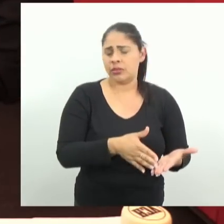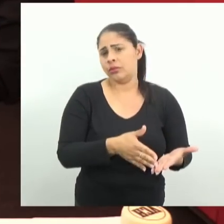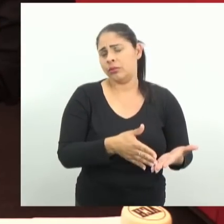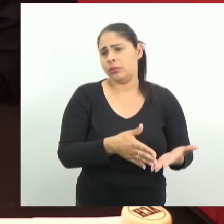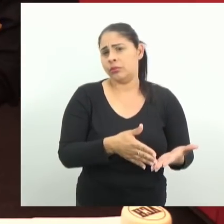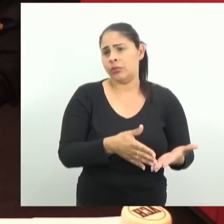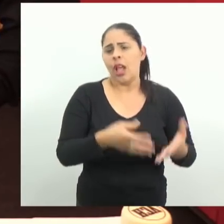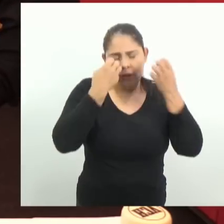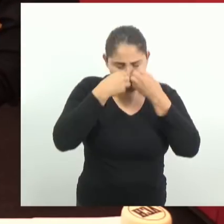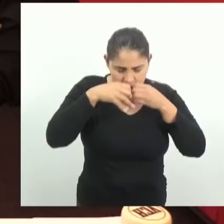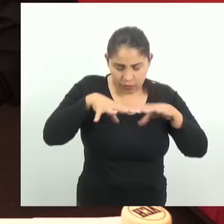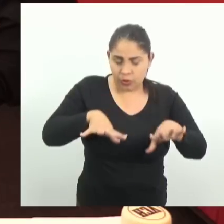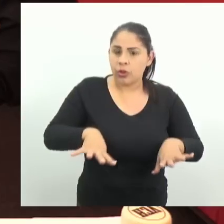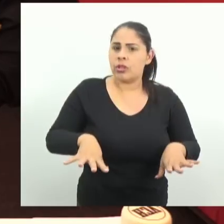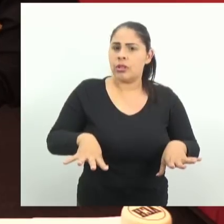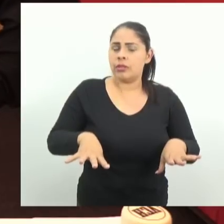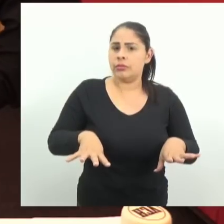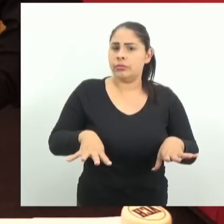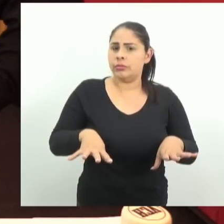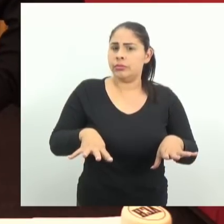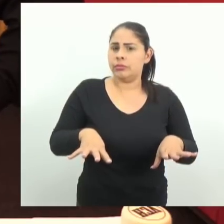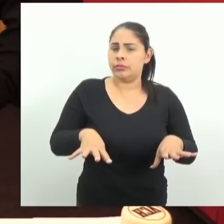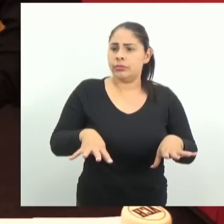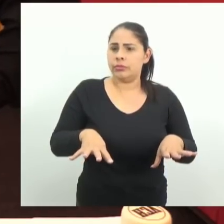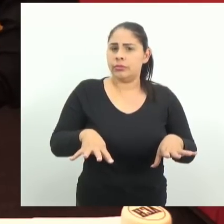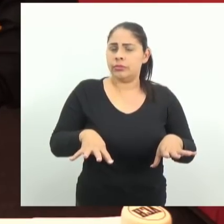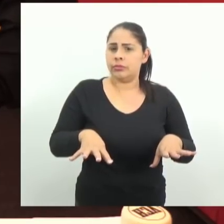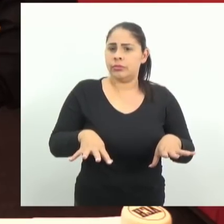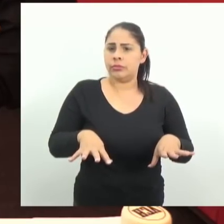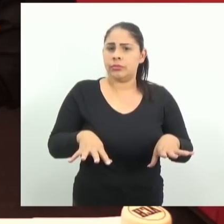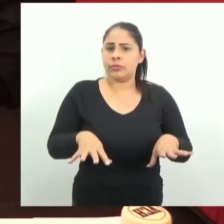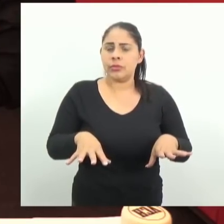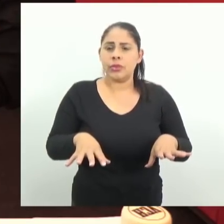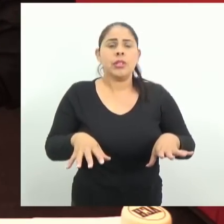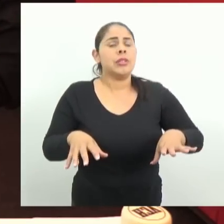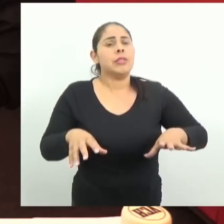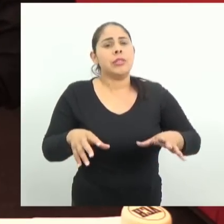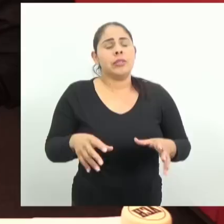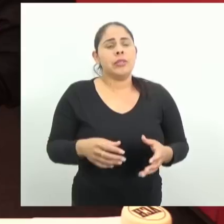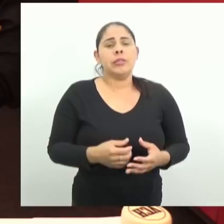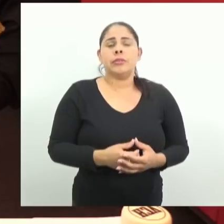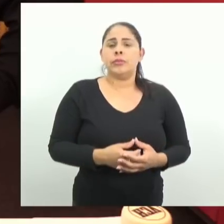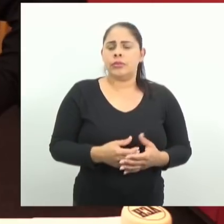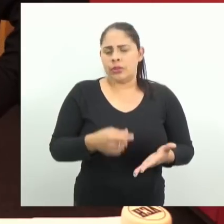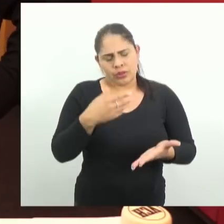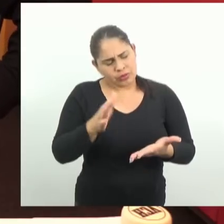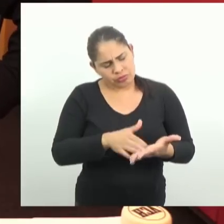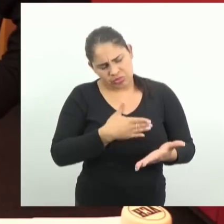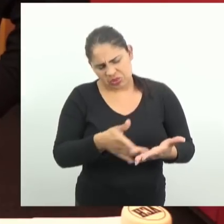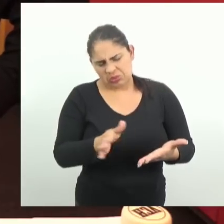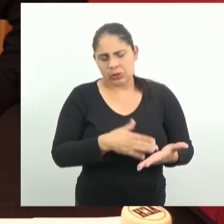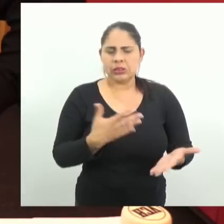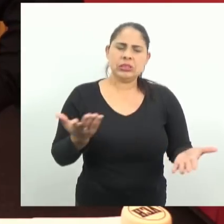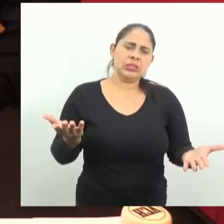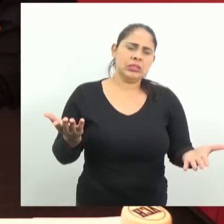cierta historia, tuvimos que, sea de William Shakespeare, allí nosotros en Alemania, o de